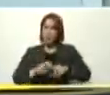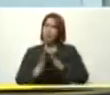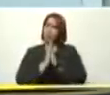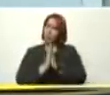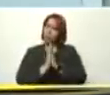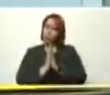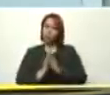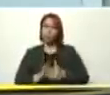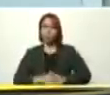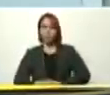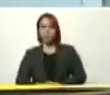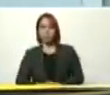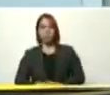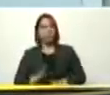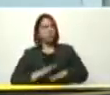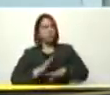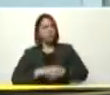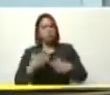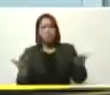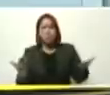Márquez, ¿qué pasó ahí?